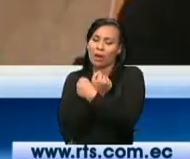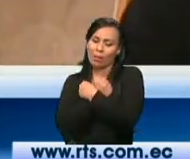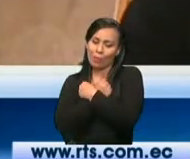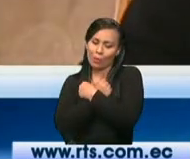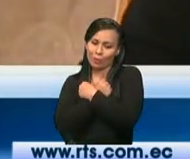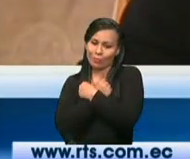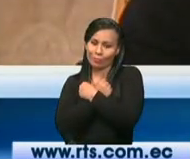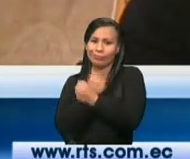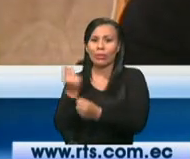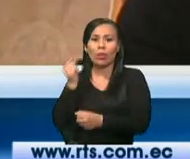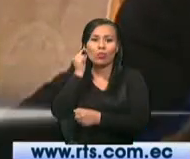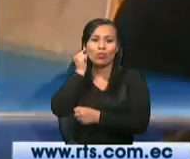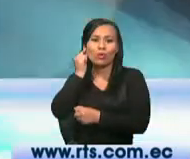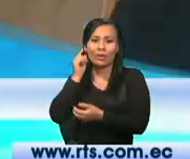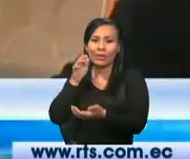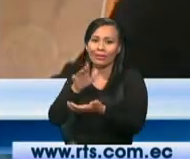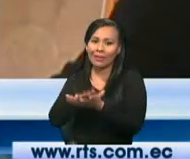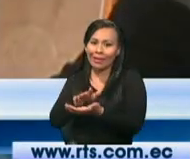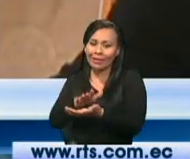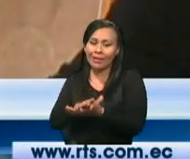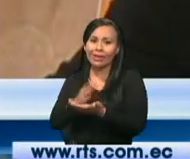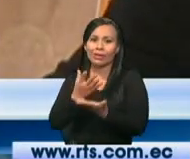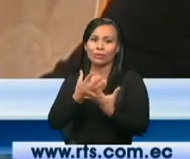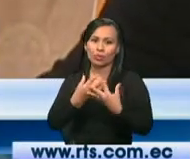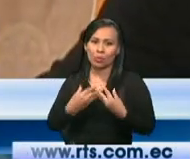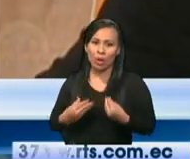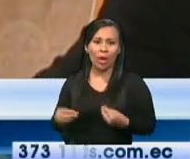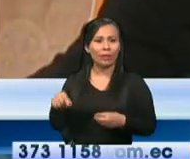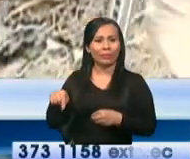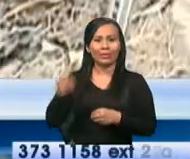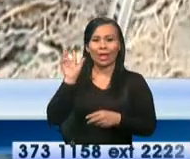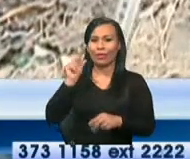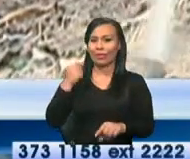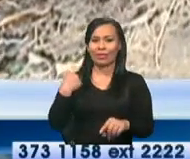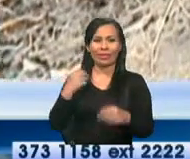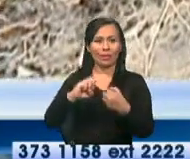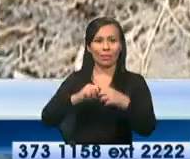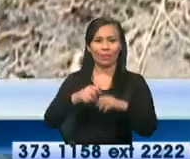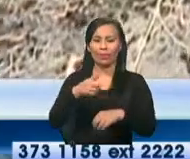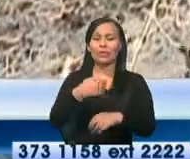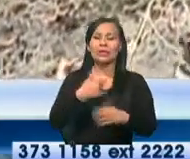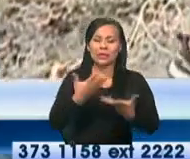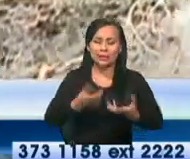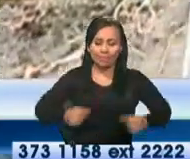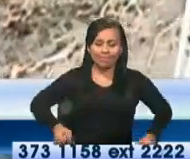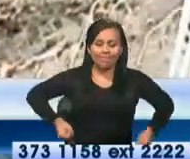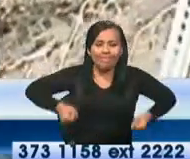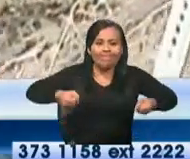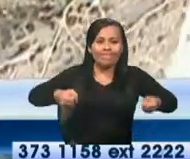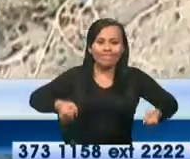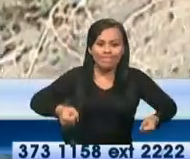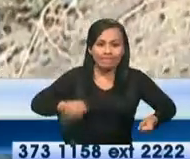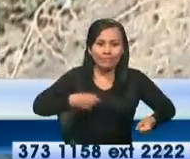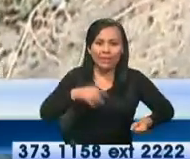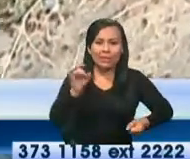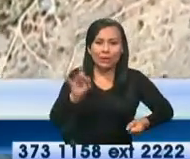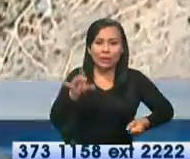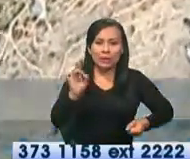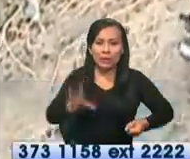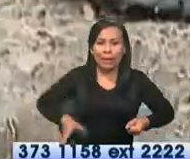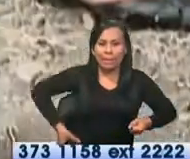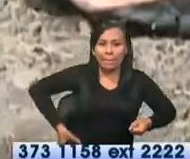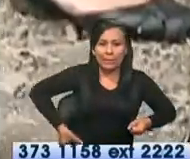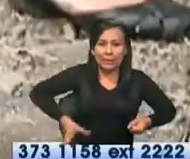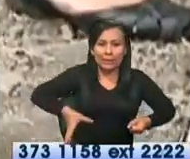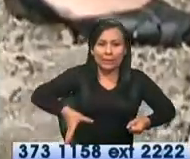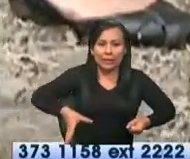Ella era tranquila, era una persona tranquila, no tenía problemas con nadie. Ahora él espera recuperarse de la lesión que sufrió en una de sus piernas